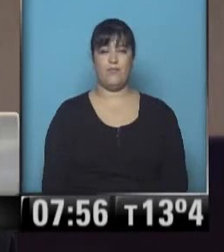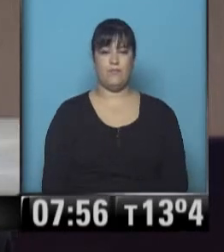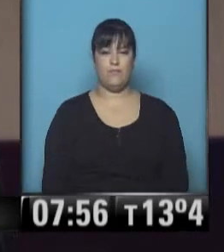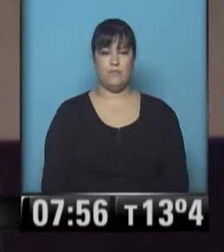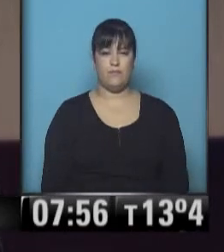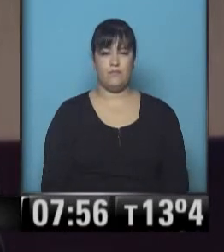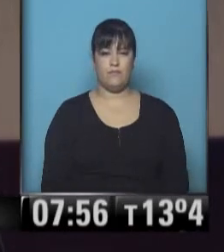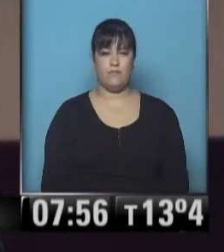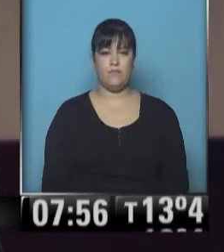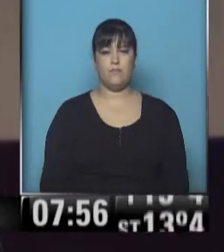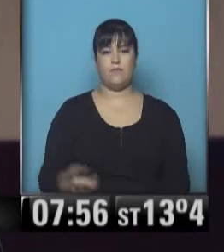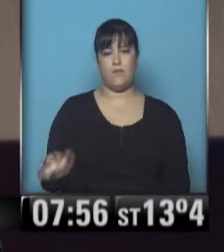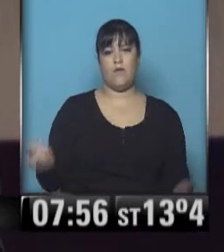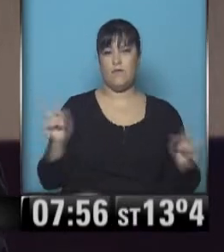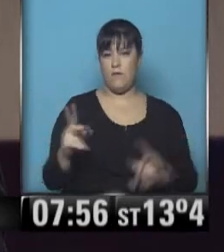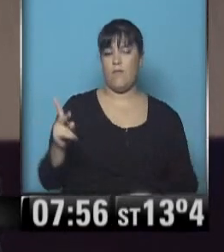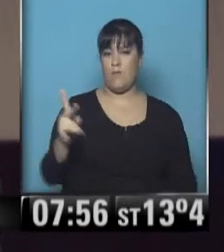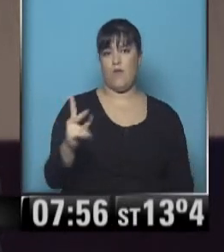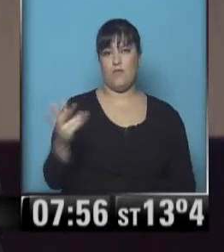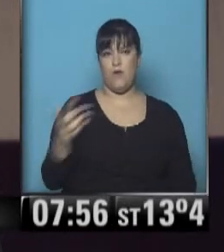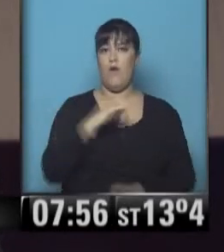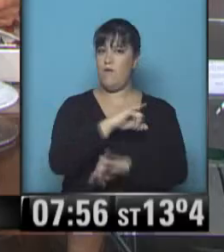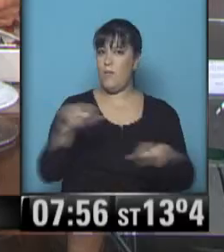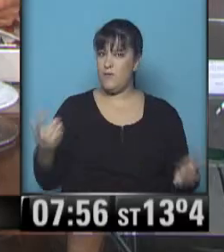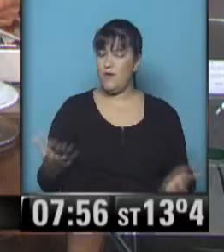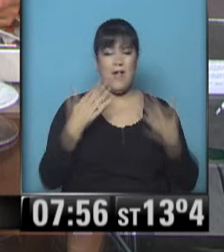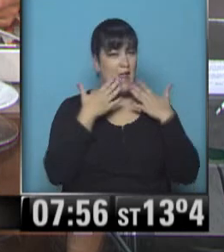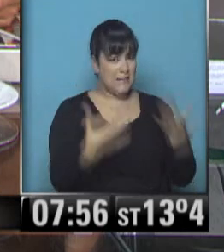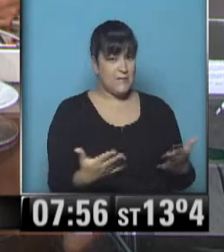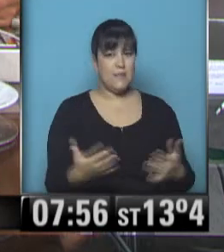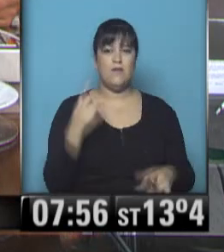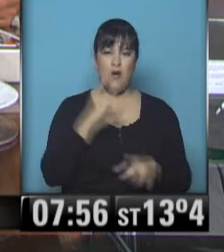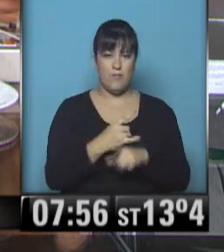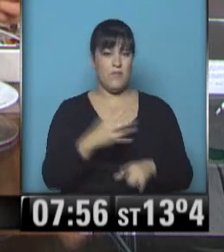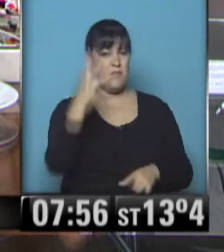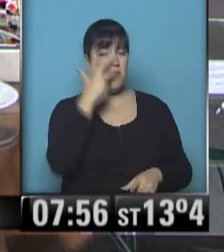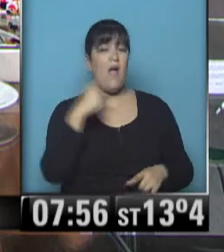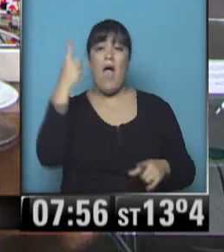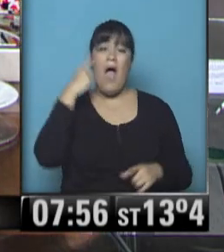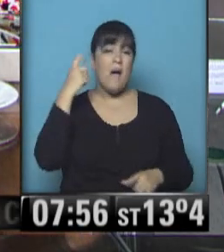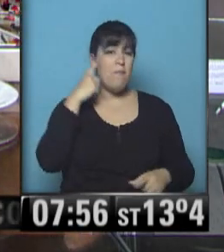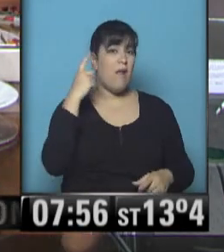discapacidad.spu.gov.ar. Lourdes, Alejandro, seguimos con ustedes con más información. Gracias, Vero. Como siempre, un placer. Aprendemos todos los días.